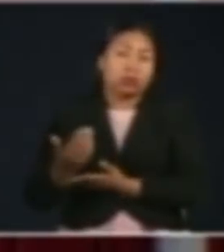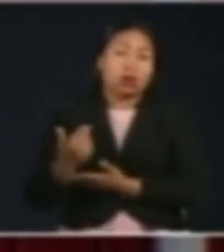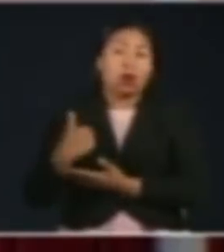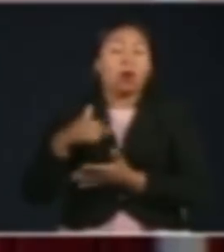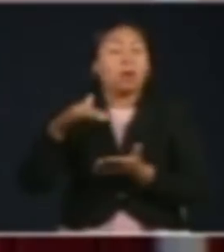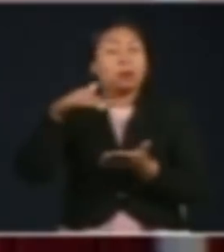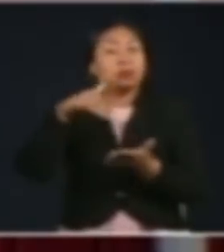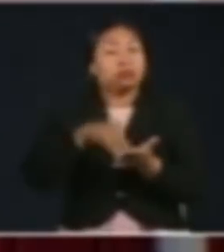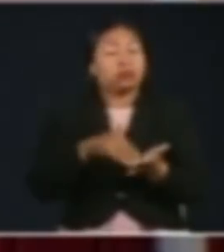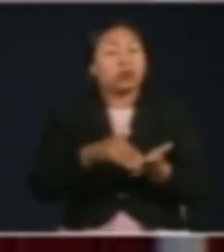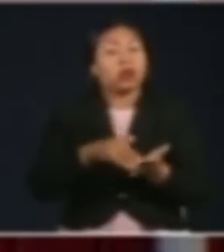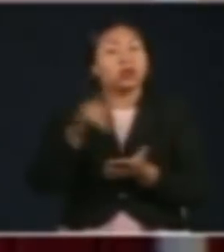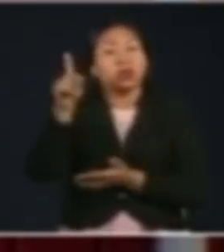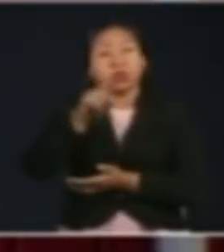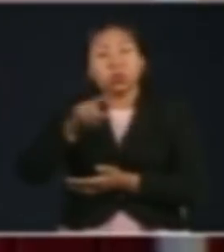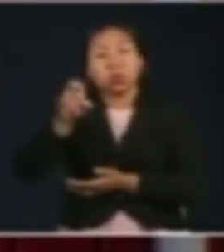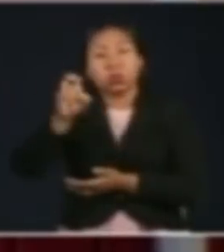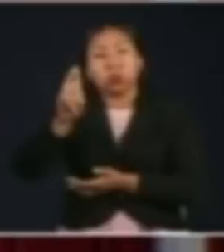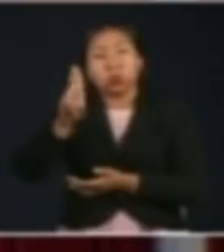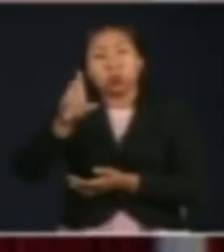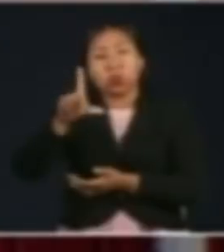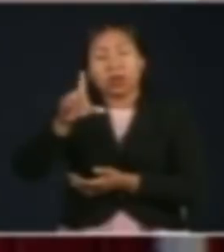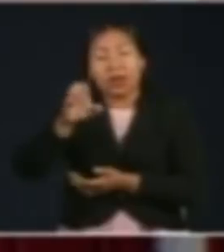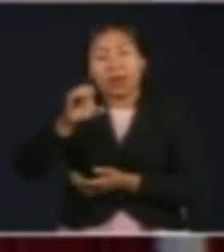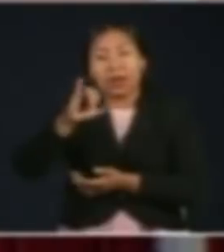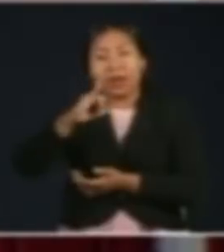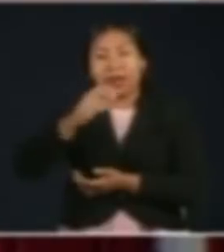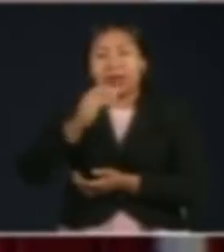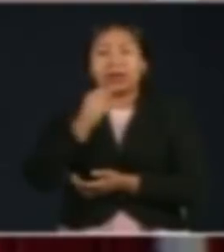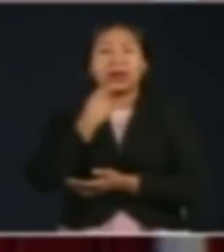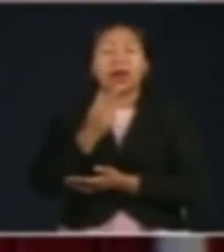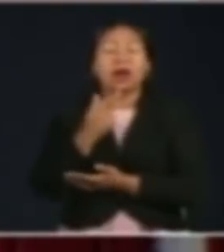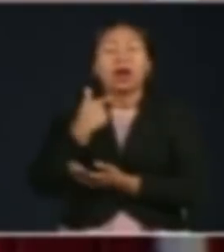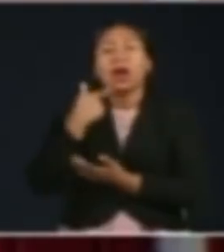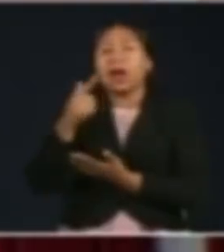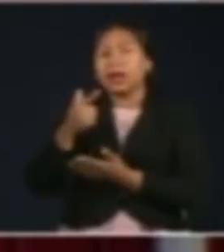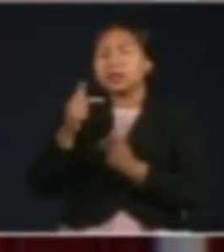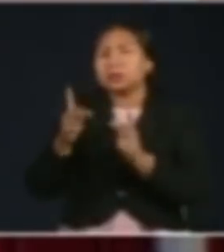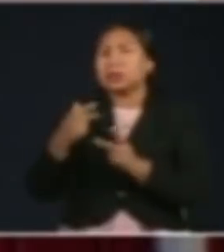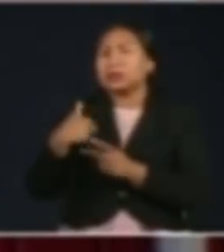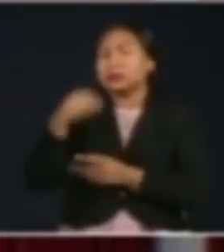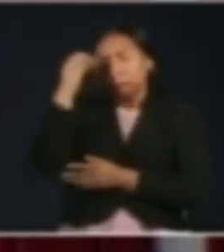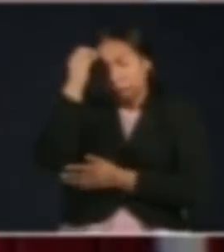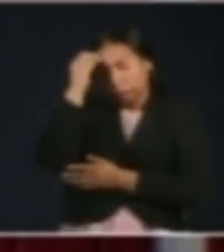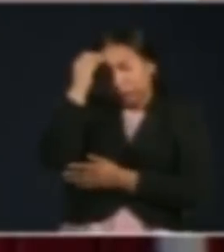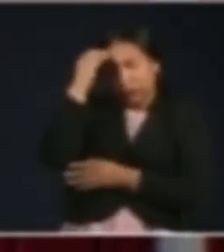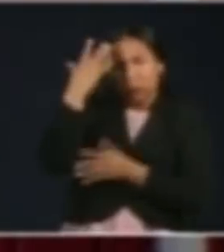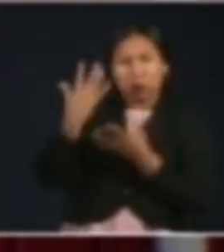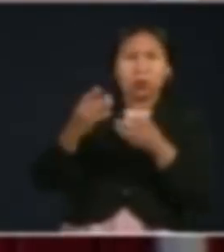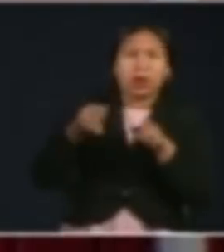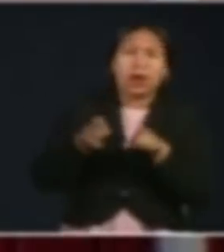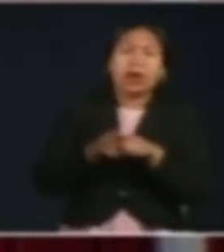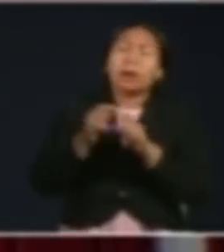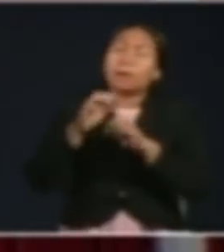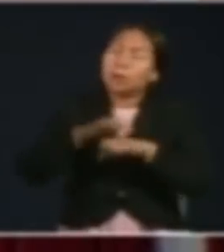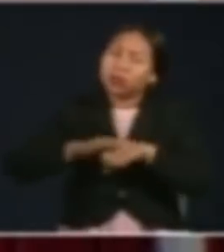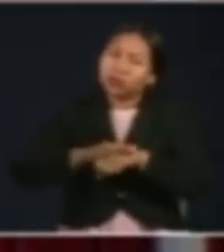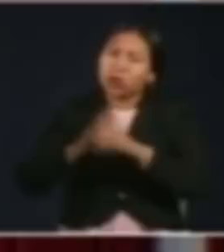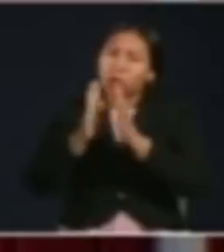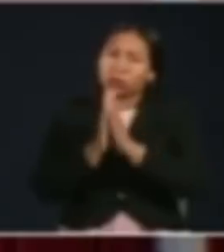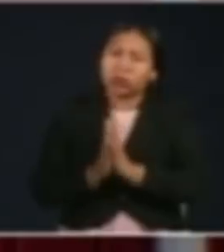a Zuleika Amur despertó desconfianza en el Ministerio Público. Así que solicito